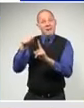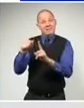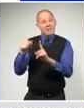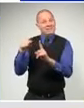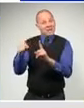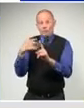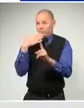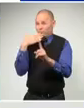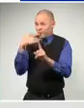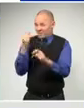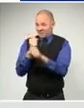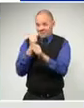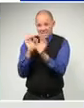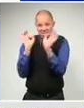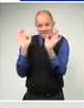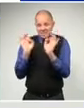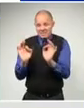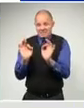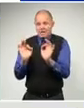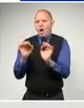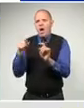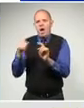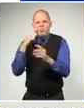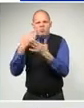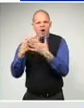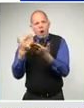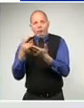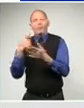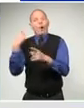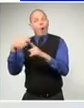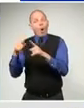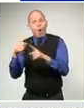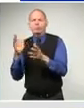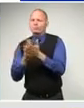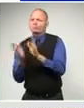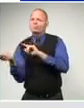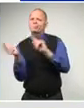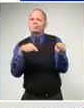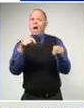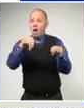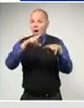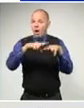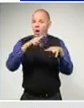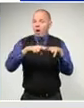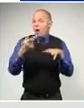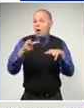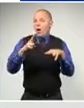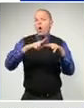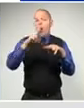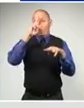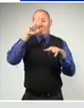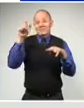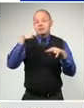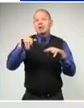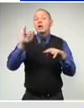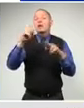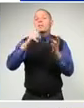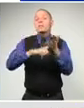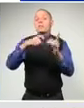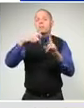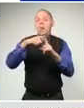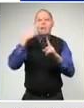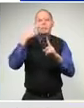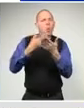trabajo, se han mandado para el IPK, y realmente la transmisión que lamentablemente se ha establecido en